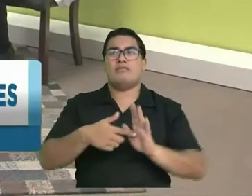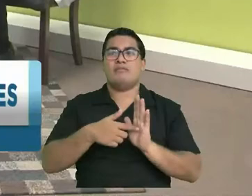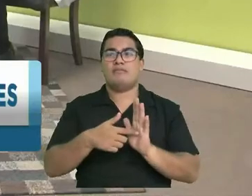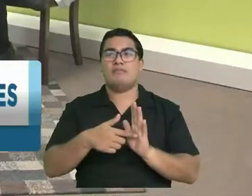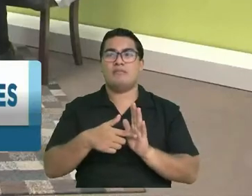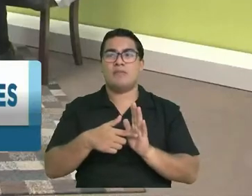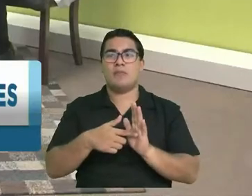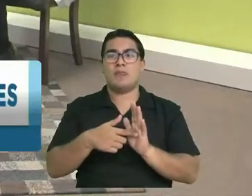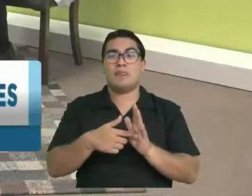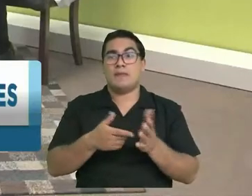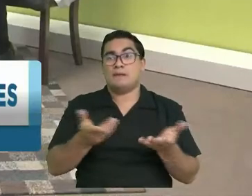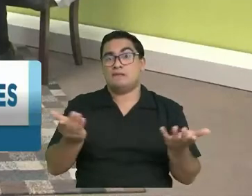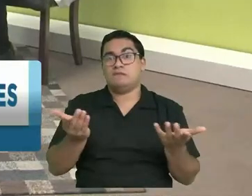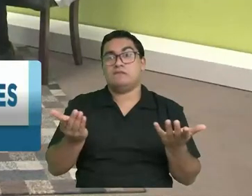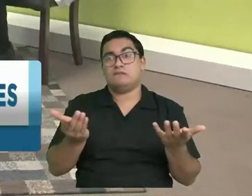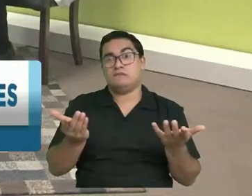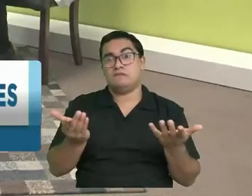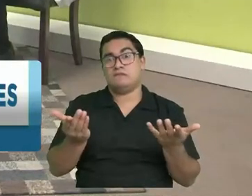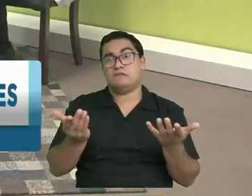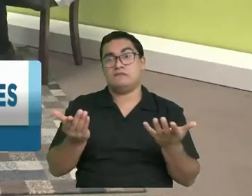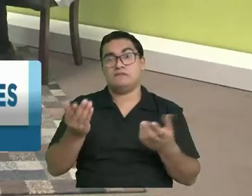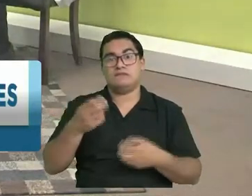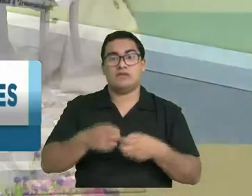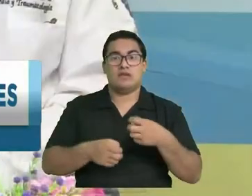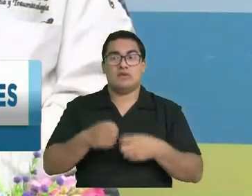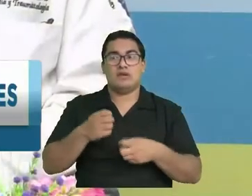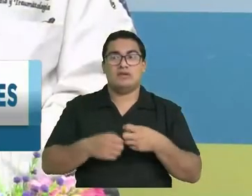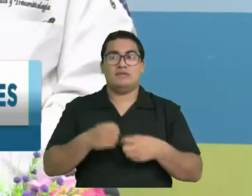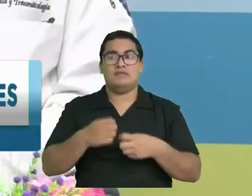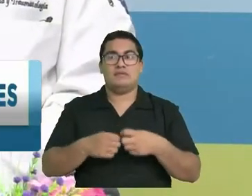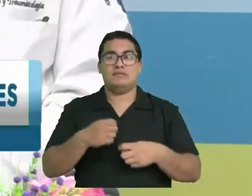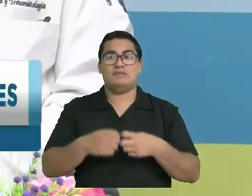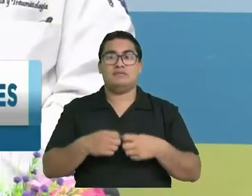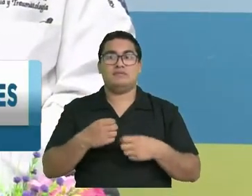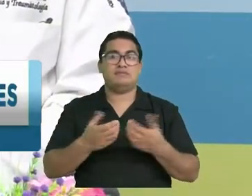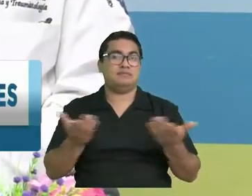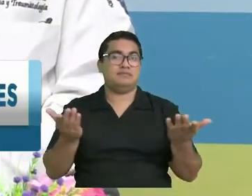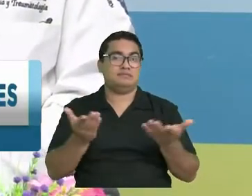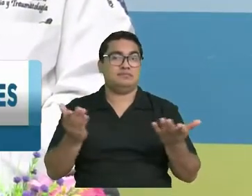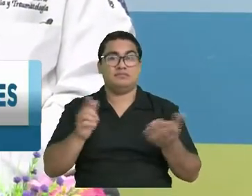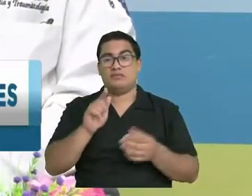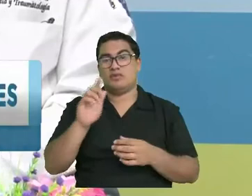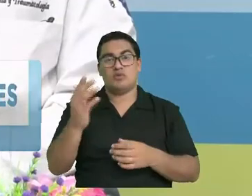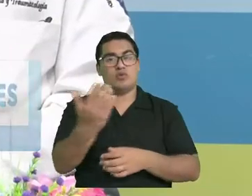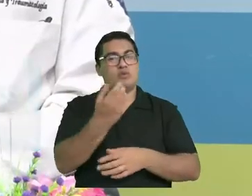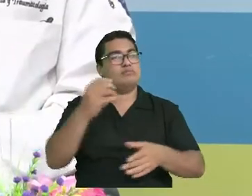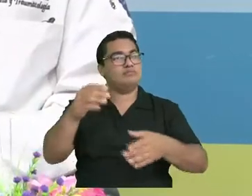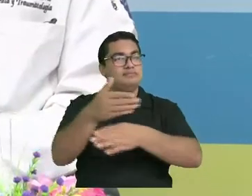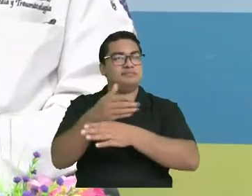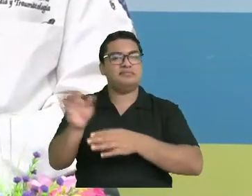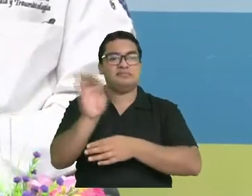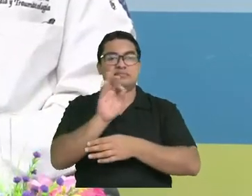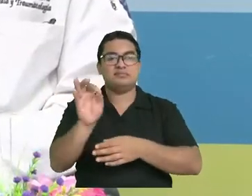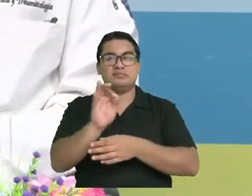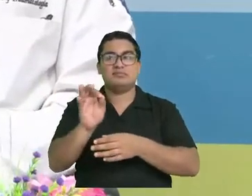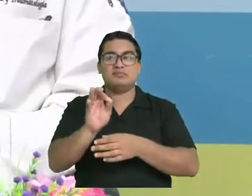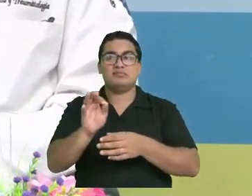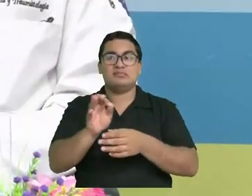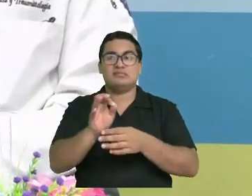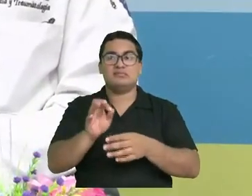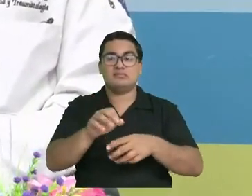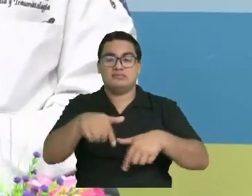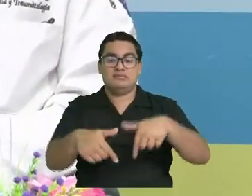con peso por factor de fuerza, fuerza de gravedad y todos los factores externos que hacen más presión en el pie